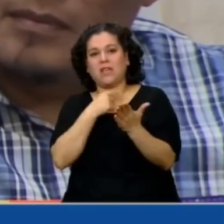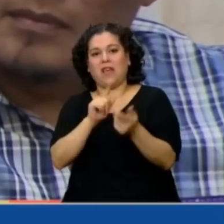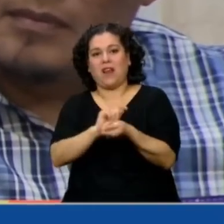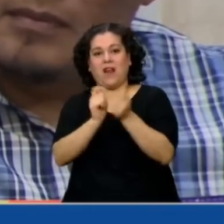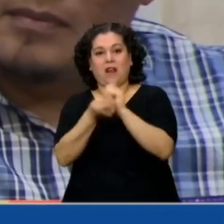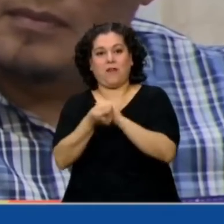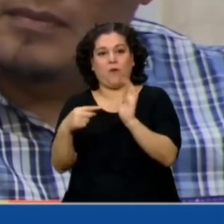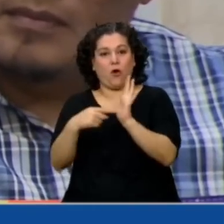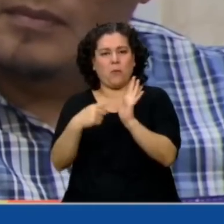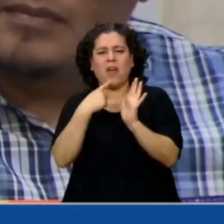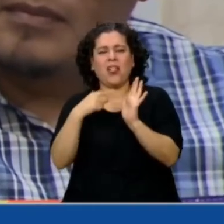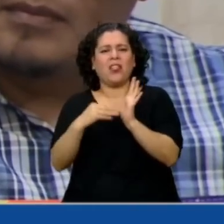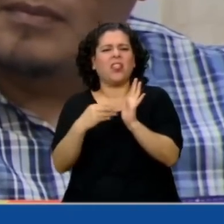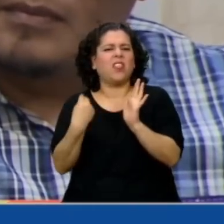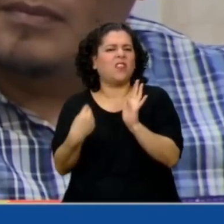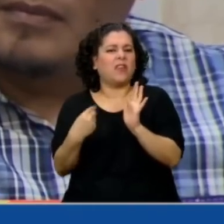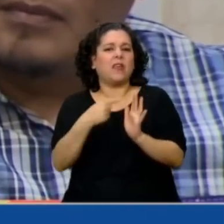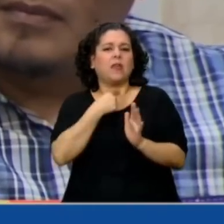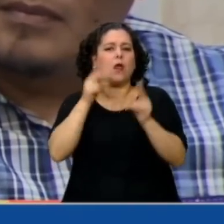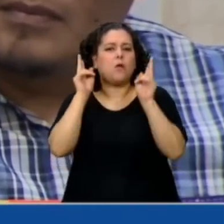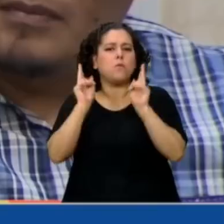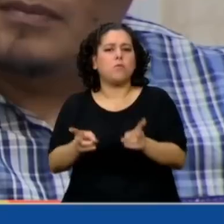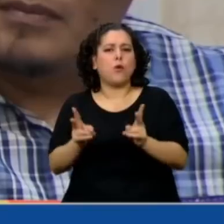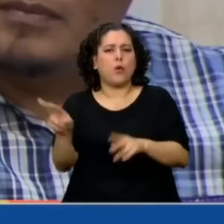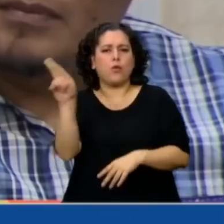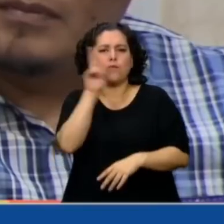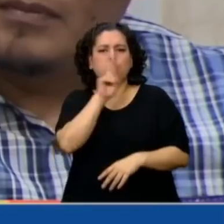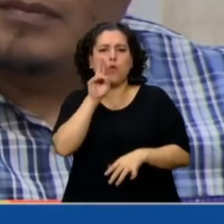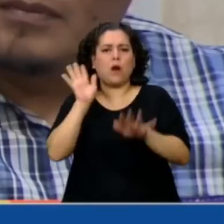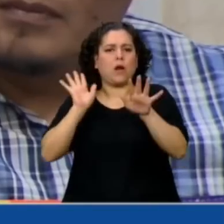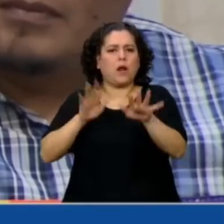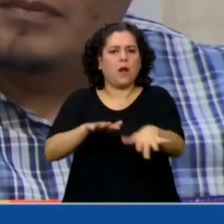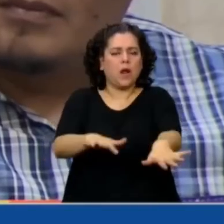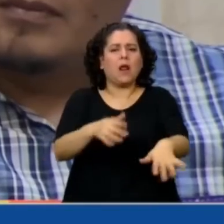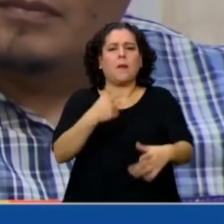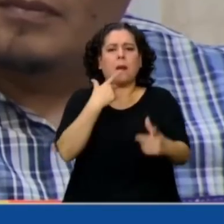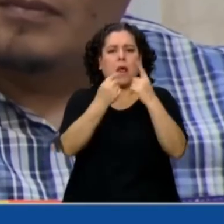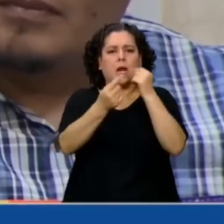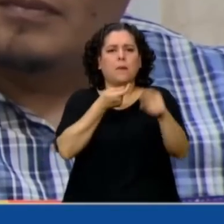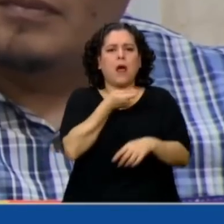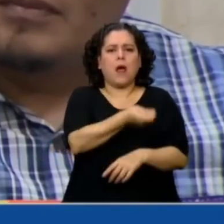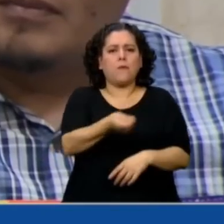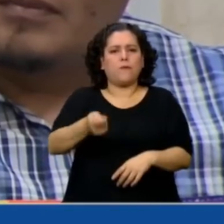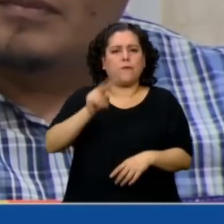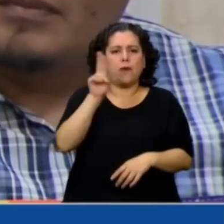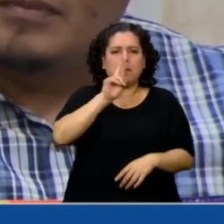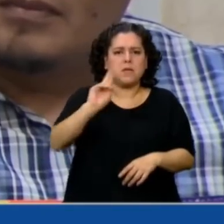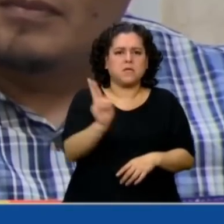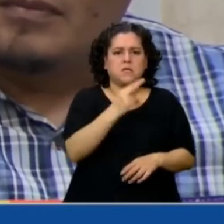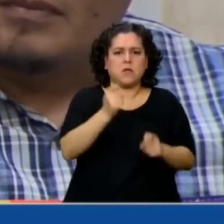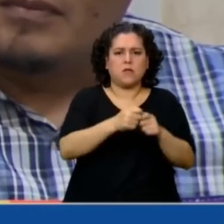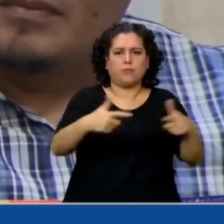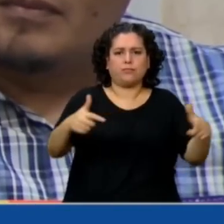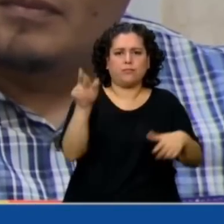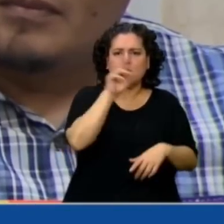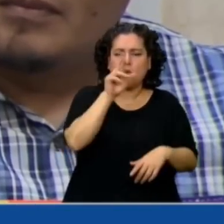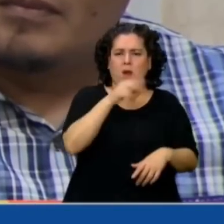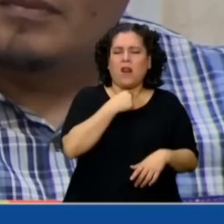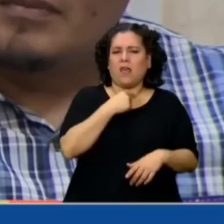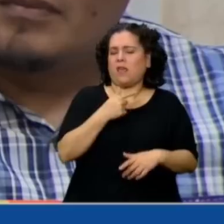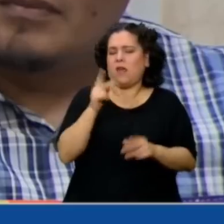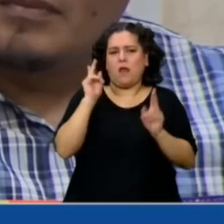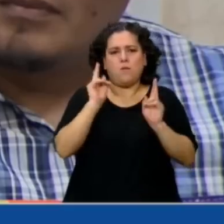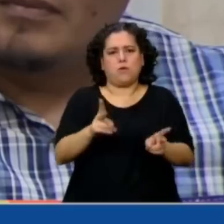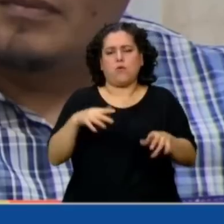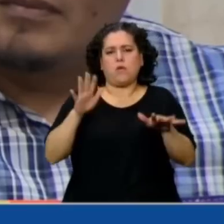prohibir que las mujeres salgamos a la calle a reclamar por los femicidios, como se hace habitualmente en Jujuy. Hay que salir